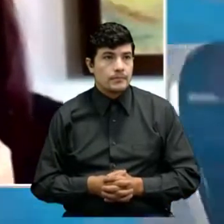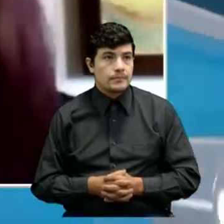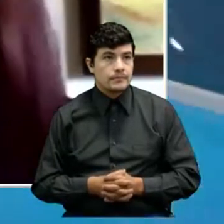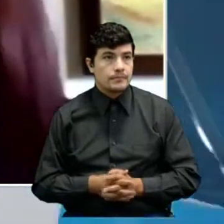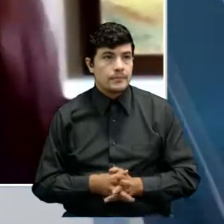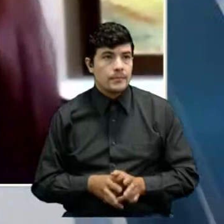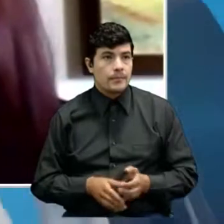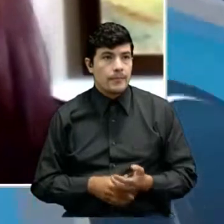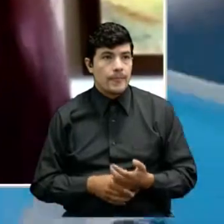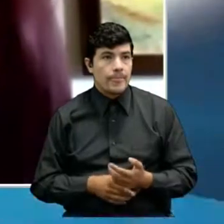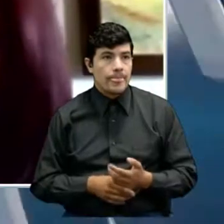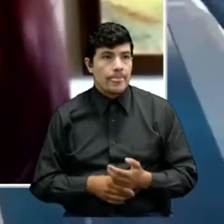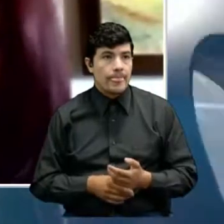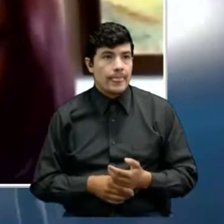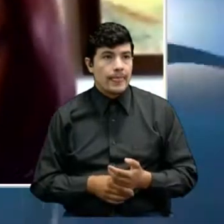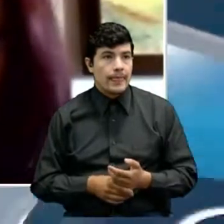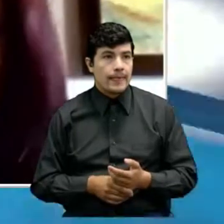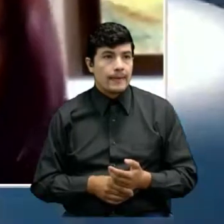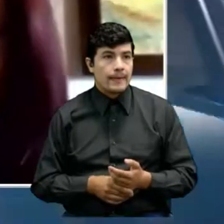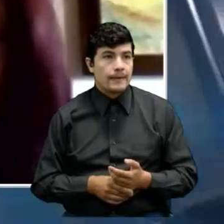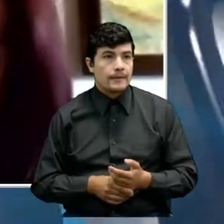No, doctora Marlene,